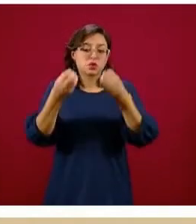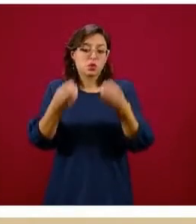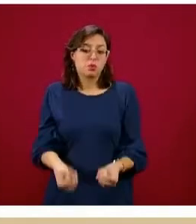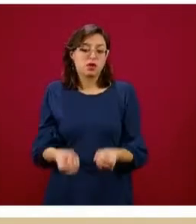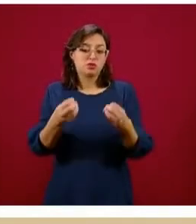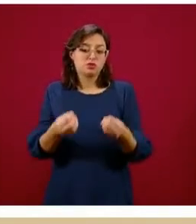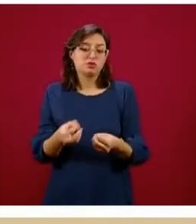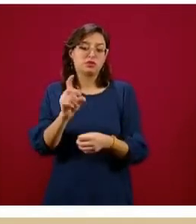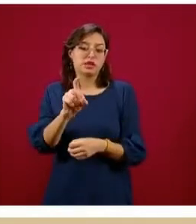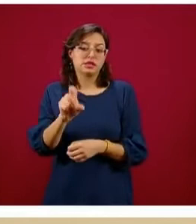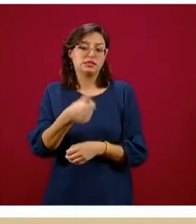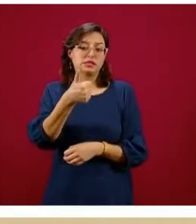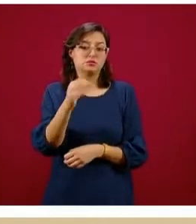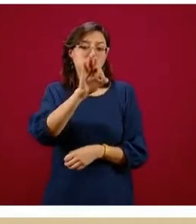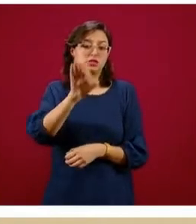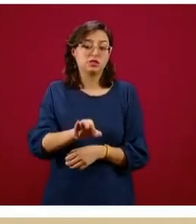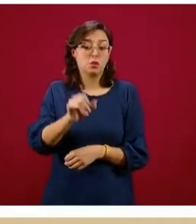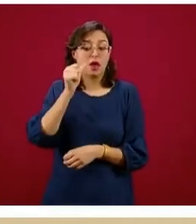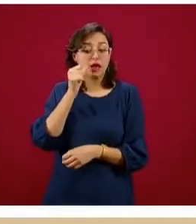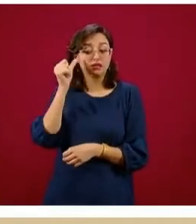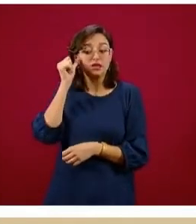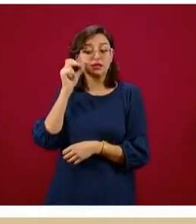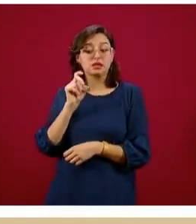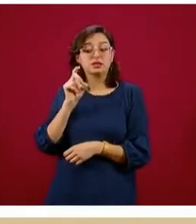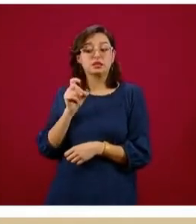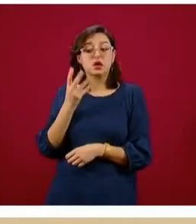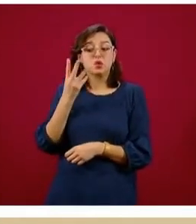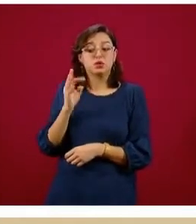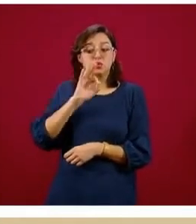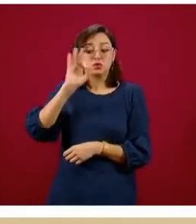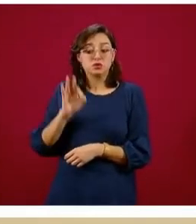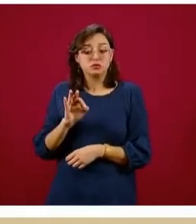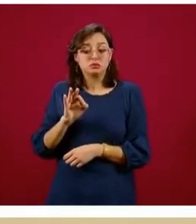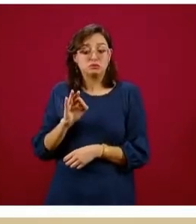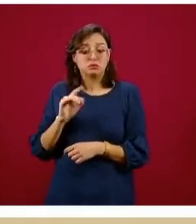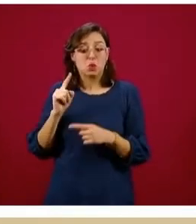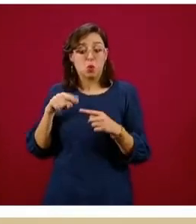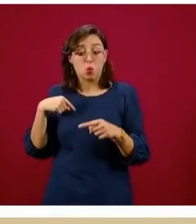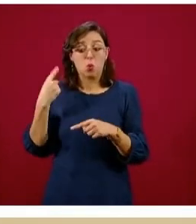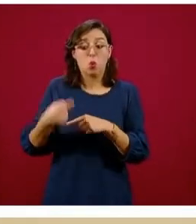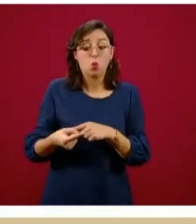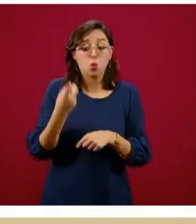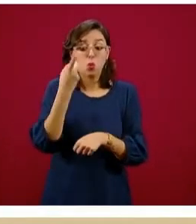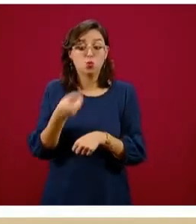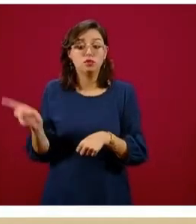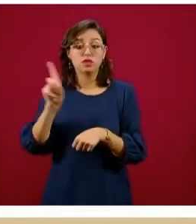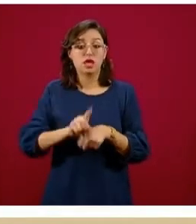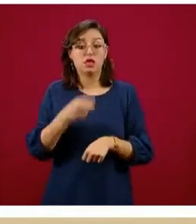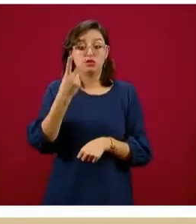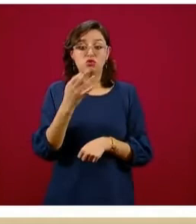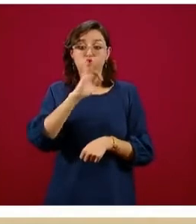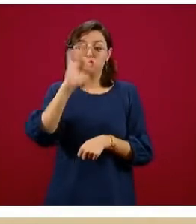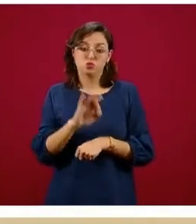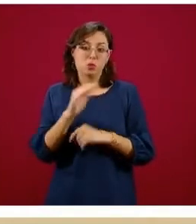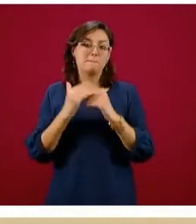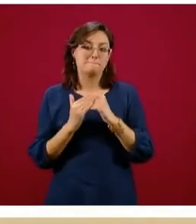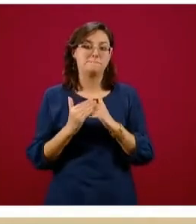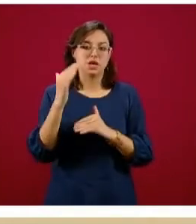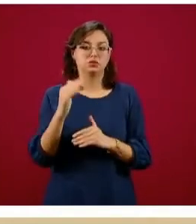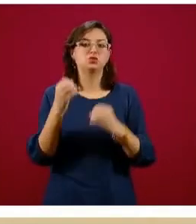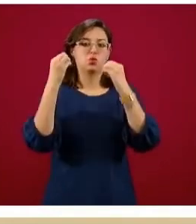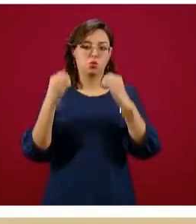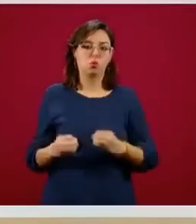estábamos en 34%, lo cual significa entonces que se incrementó de un día para otro un 2% a nivel nacional de